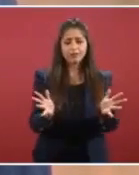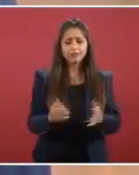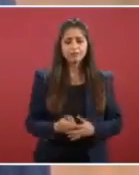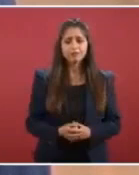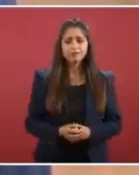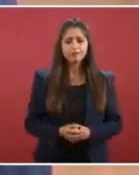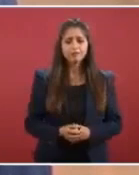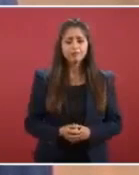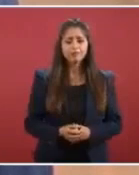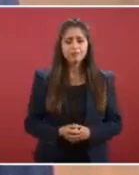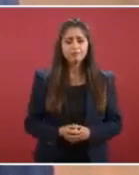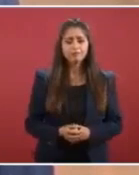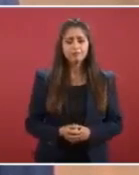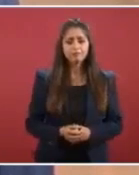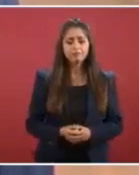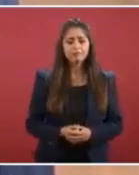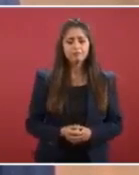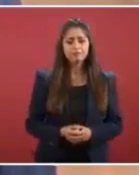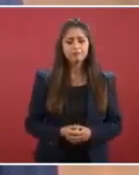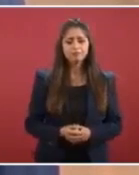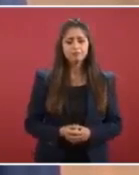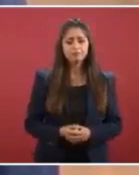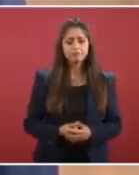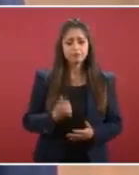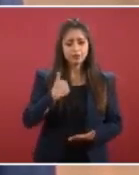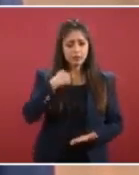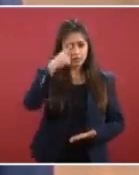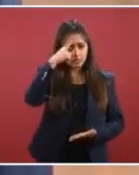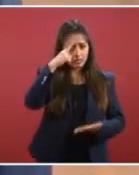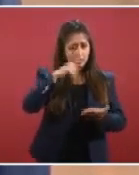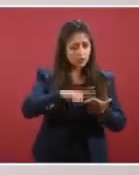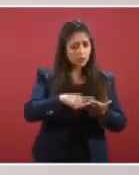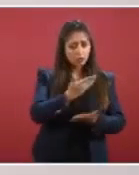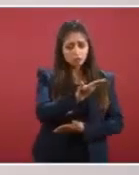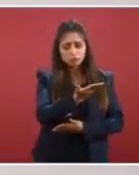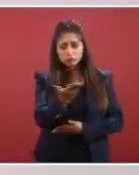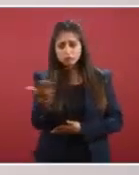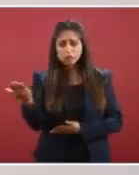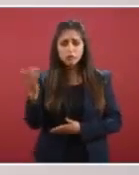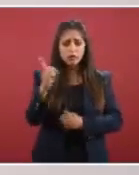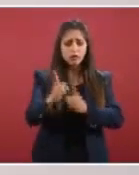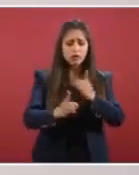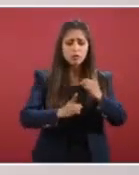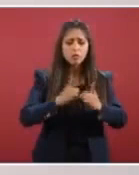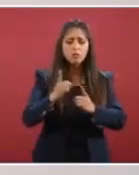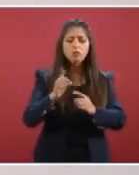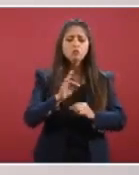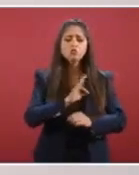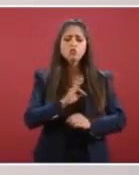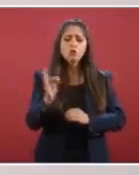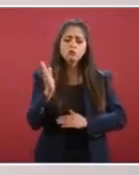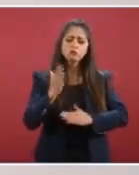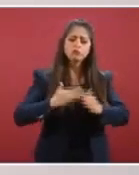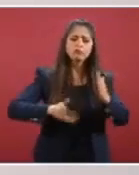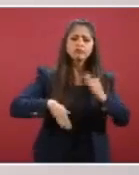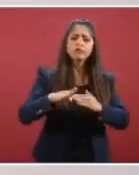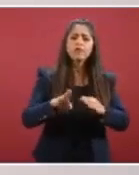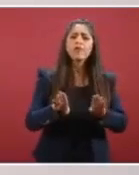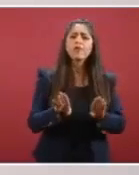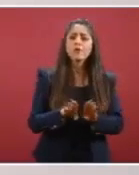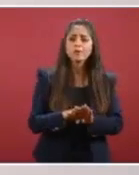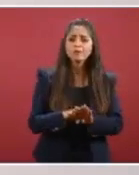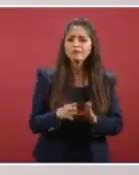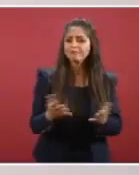Creo que todos los deportistas pueden avanzar, pueden salir adelante por el